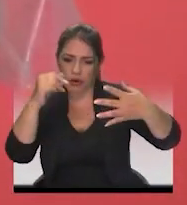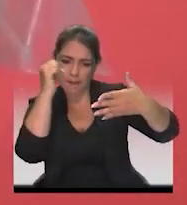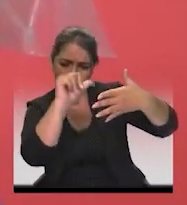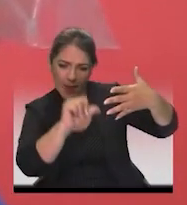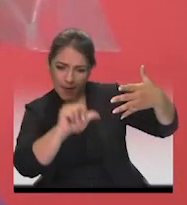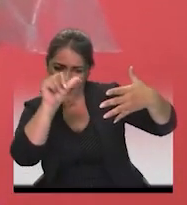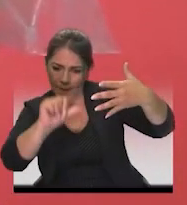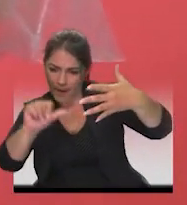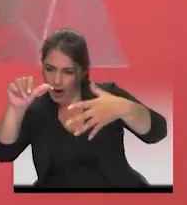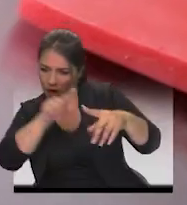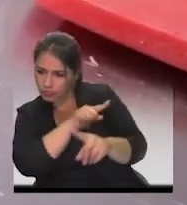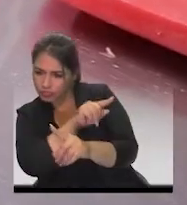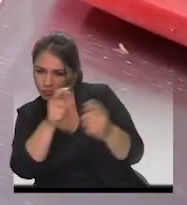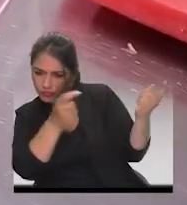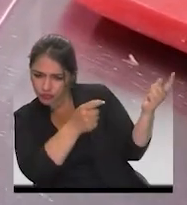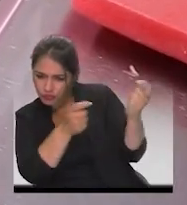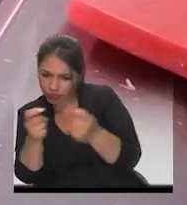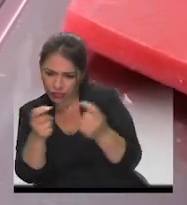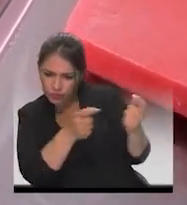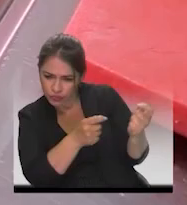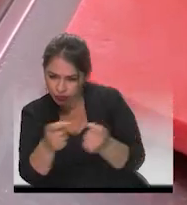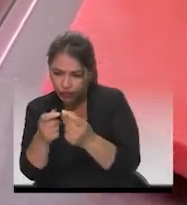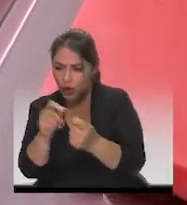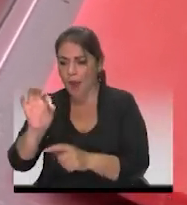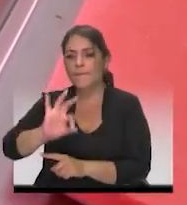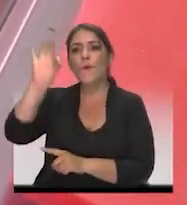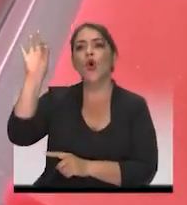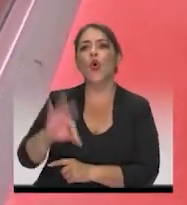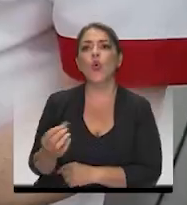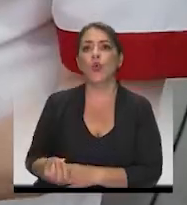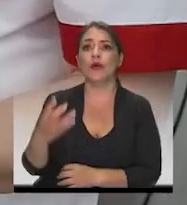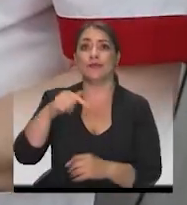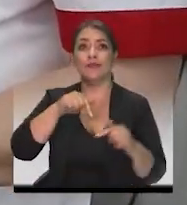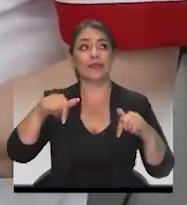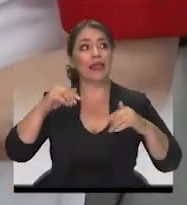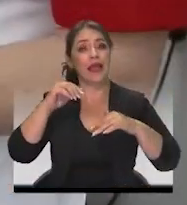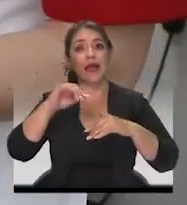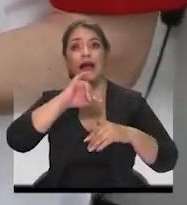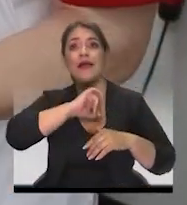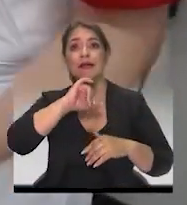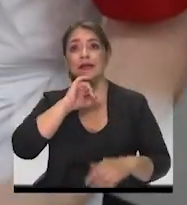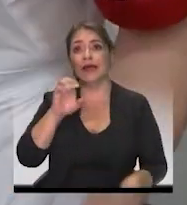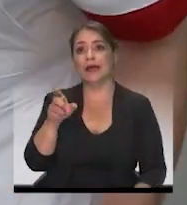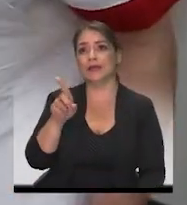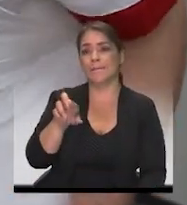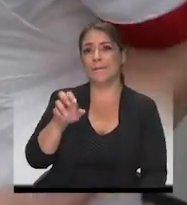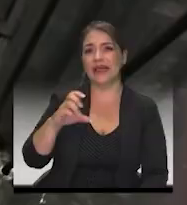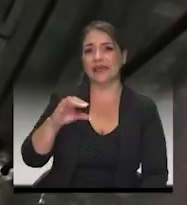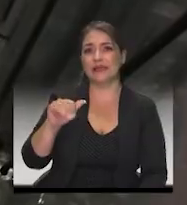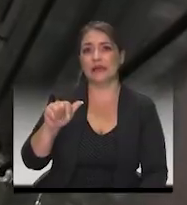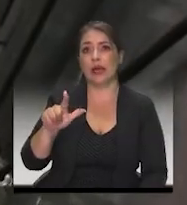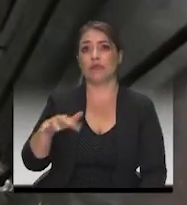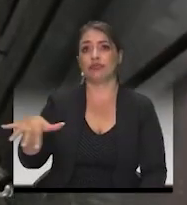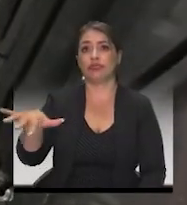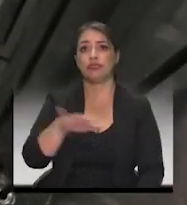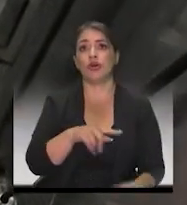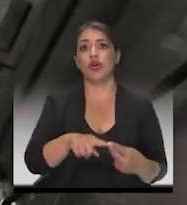nos da un porcentaje y es como aquí, en Carne La Especial, en el día de hoy, dio como calificación